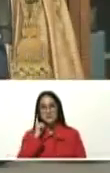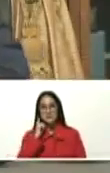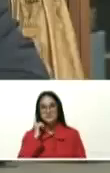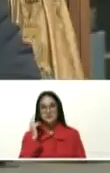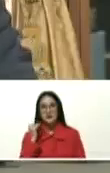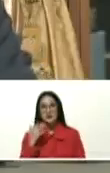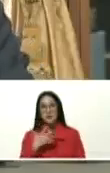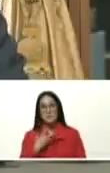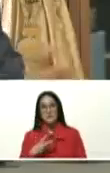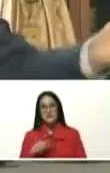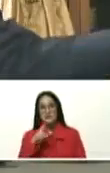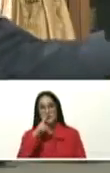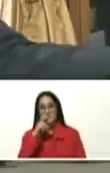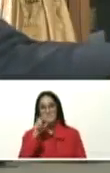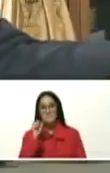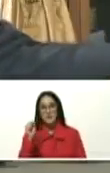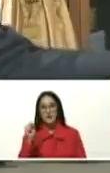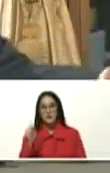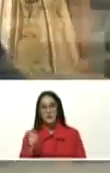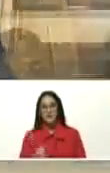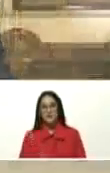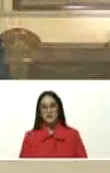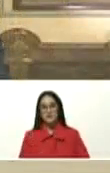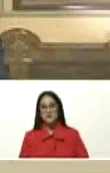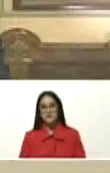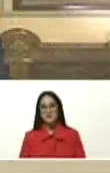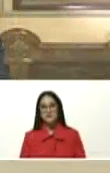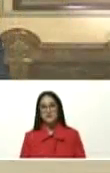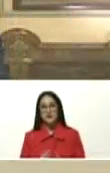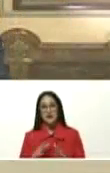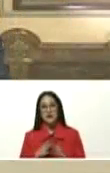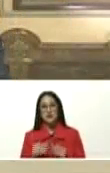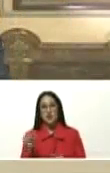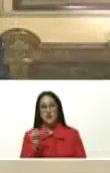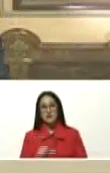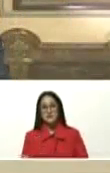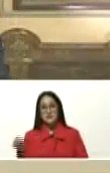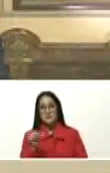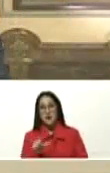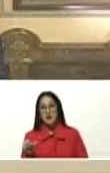con presidente Maduro siempre estamos en contacto, casi todas las semanas hablamos